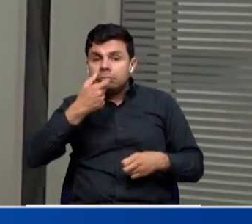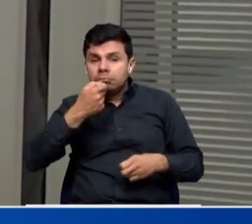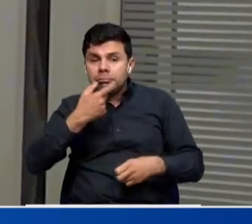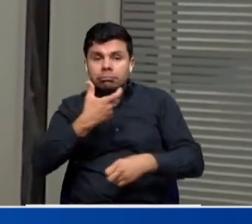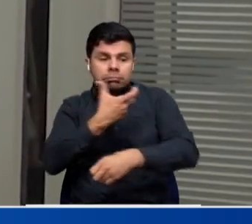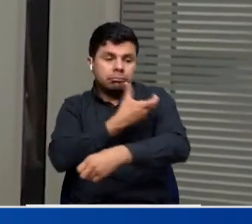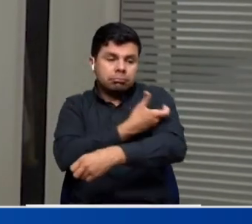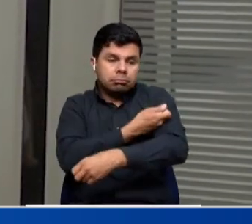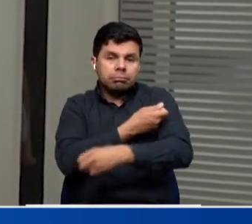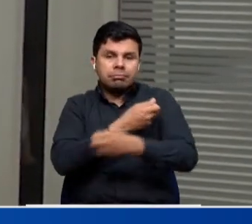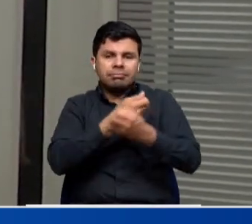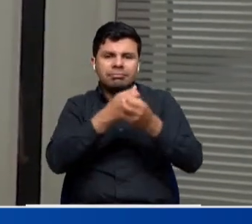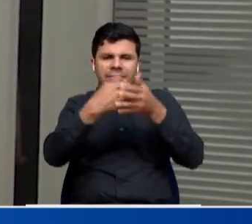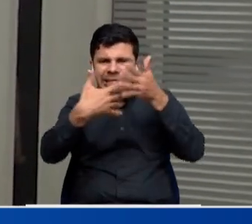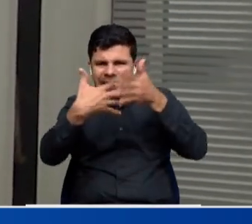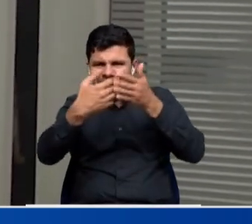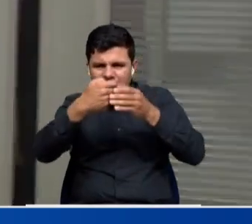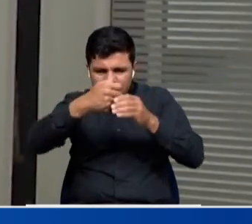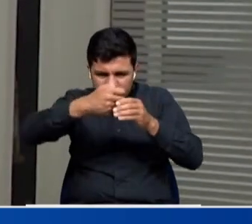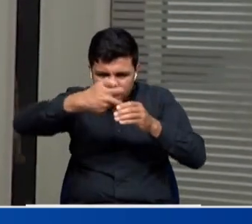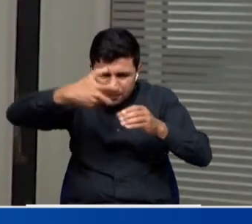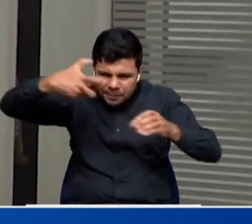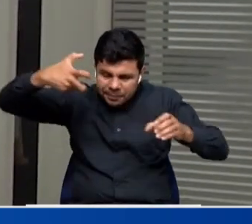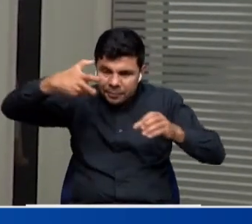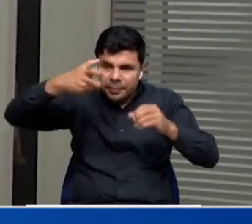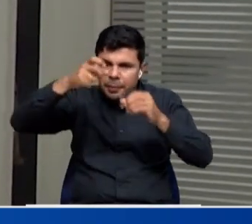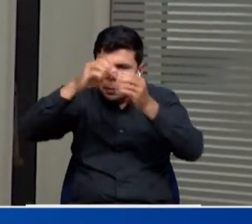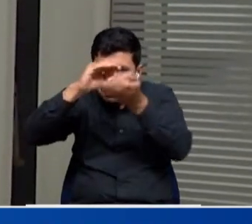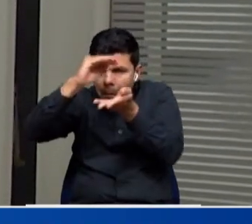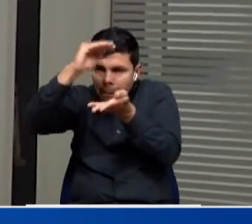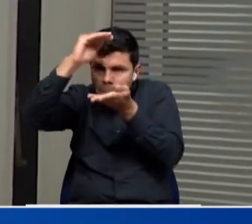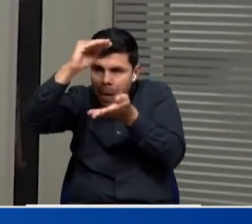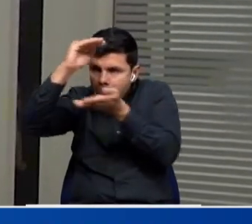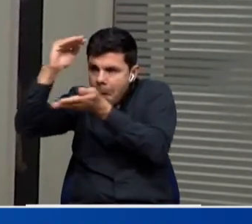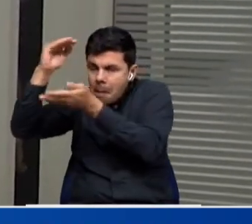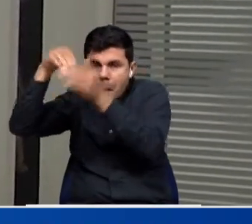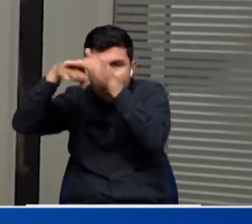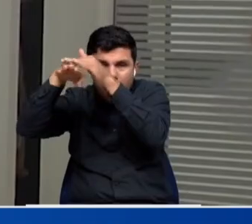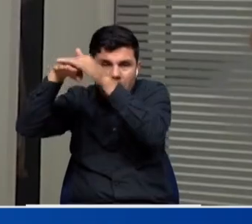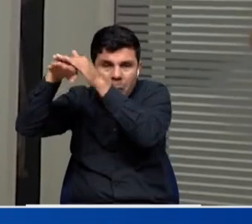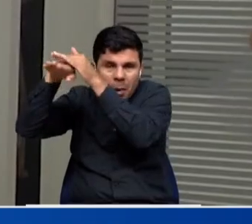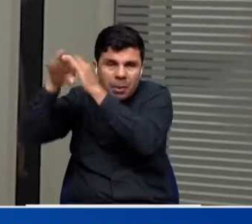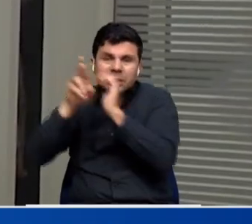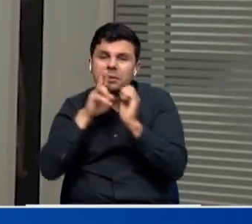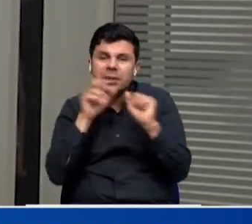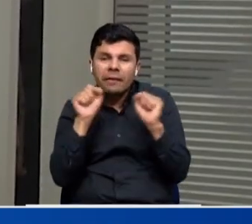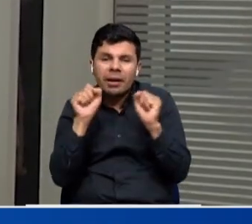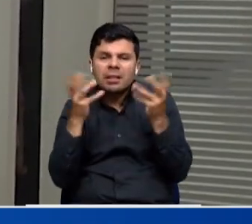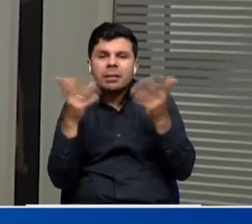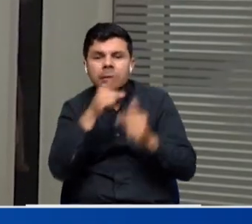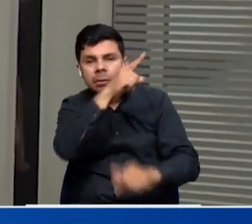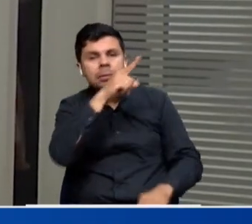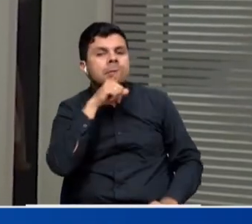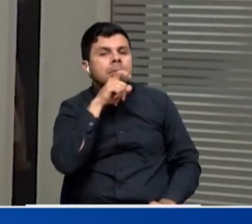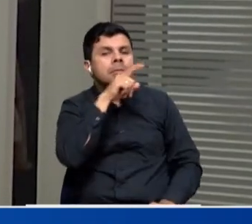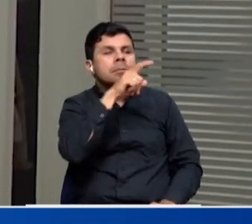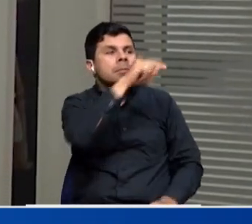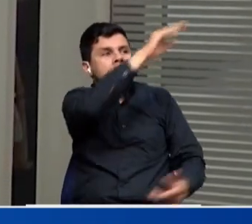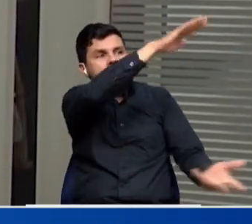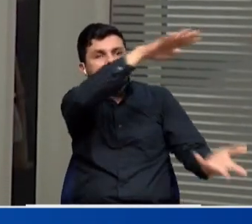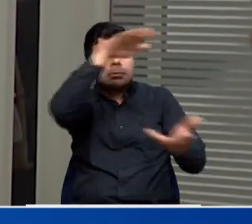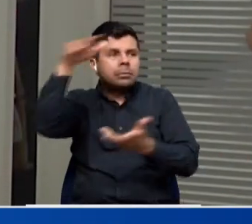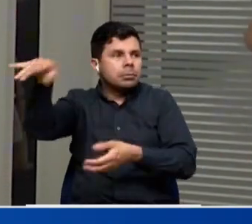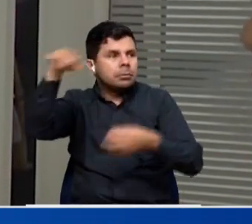componentes sanguíneos. Recordemos que los bancos de sangre están en la ciudad de Bucaramanga y los hemoderivados vienen procedentes de la